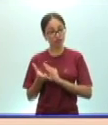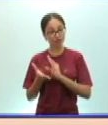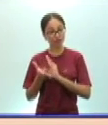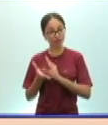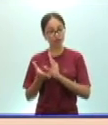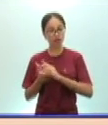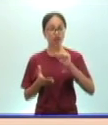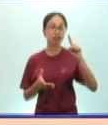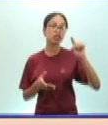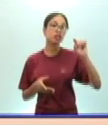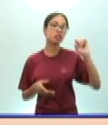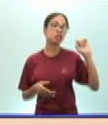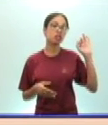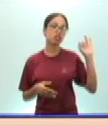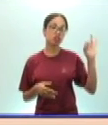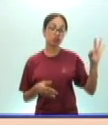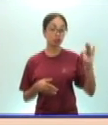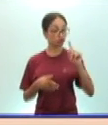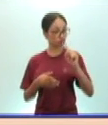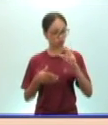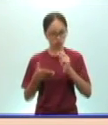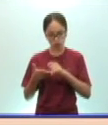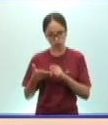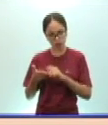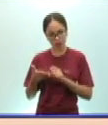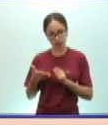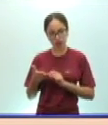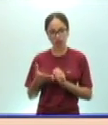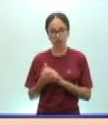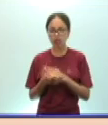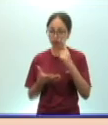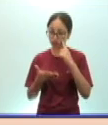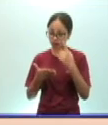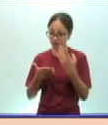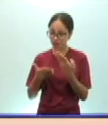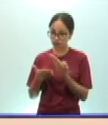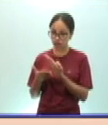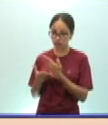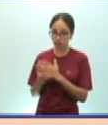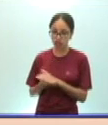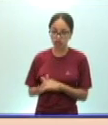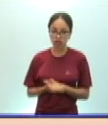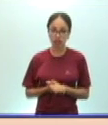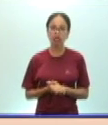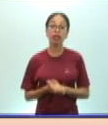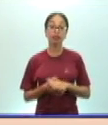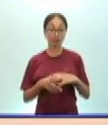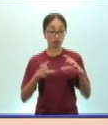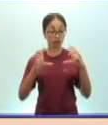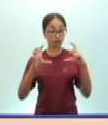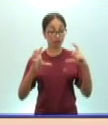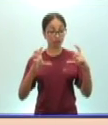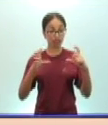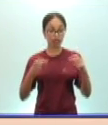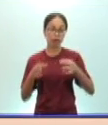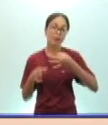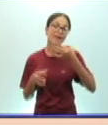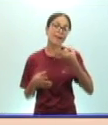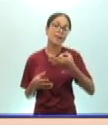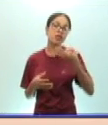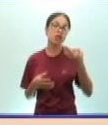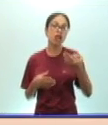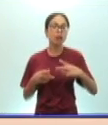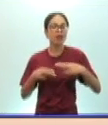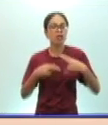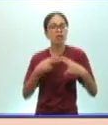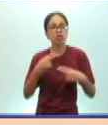ejercicio 1.28 de la página 18. Les pongo el texto para poderles comentar y que sepan qué van a hacer en este caso.